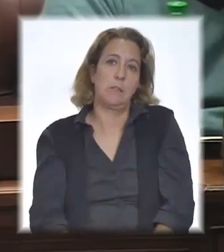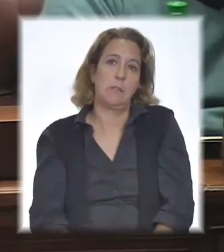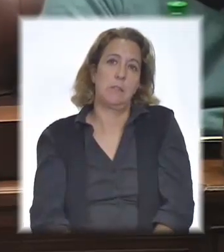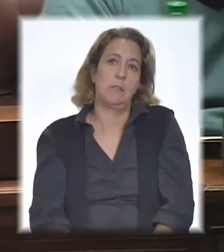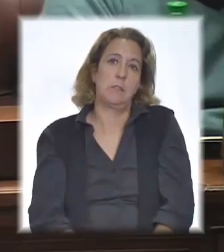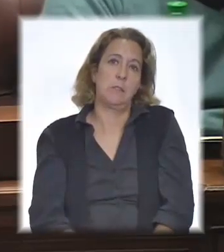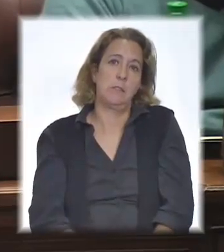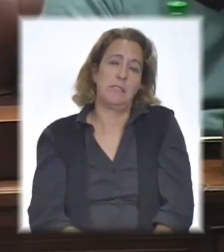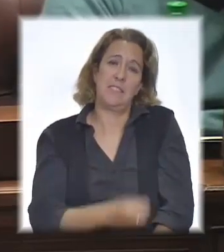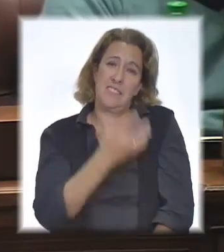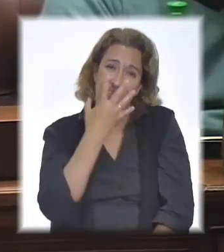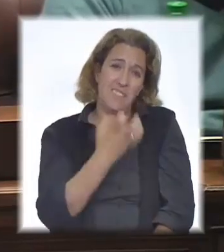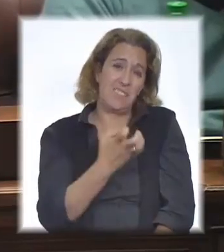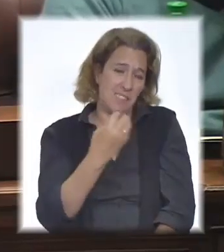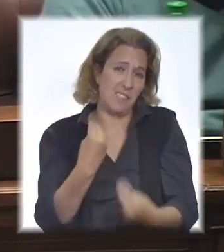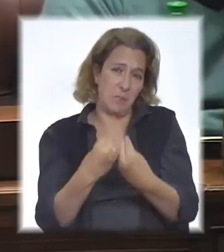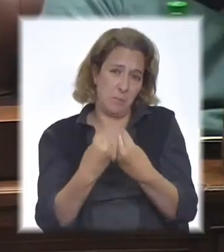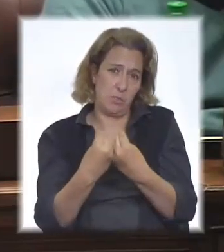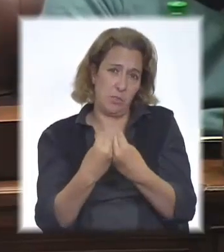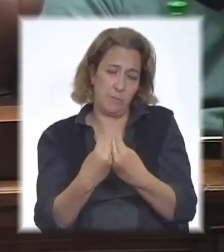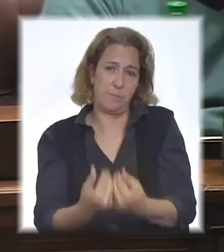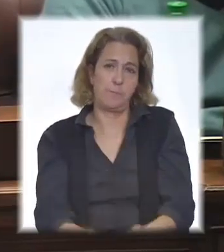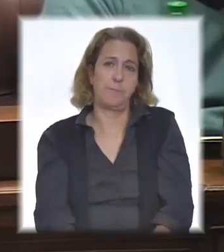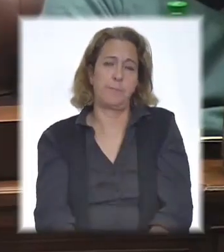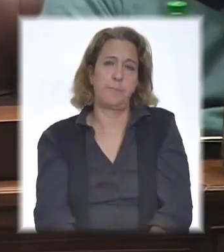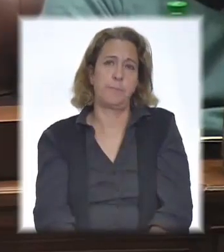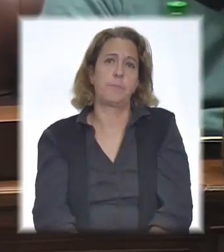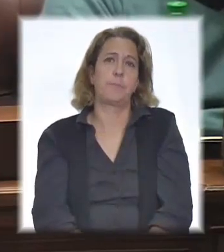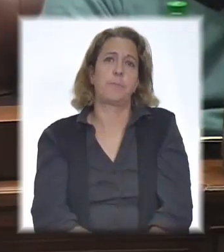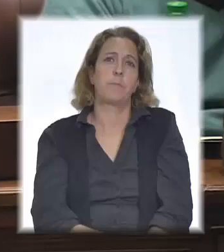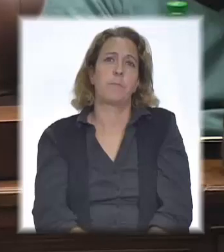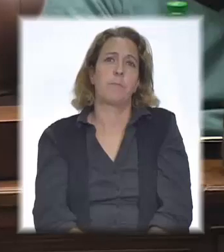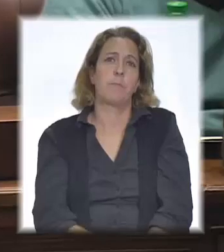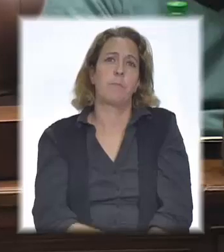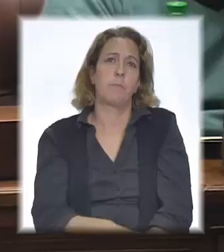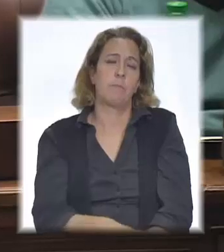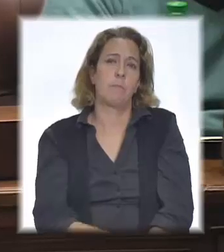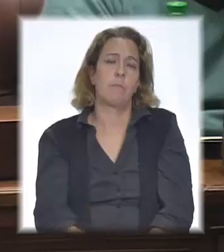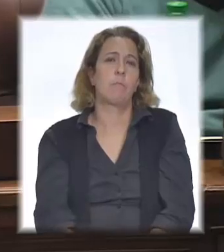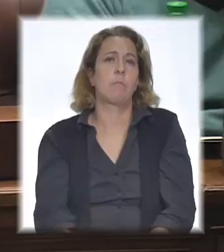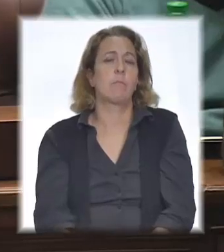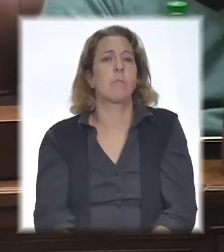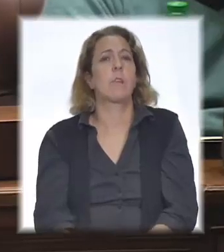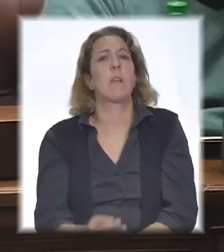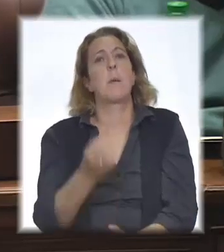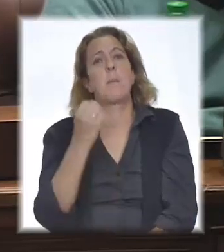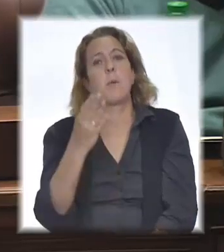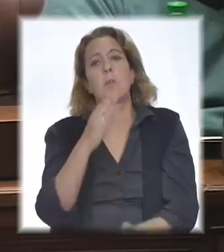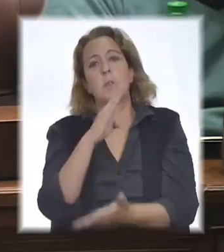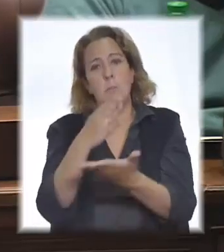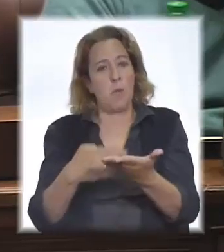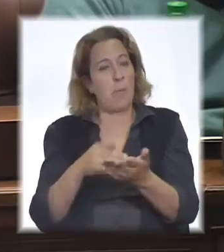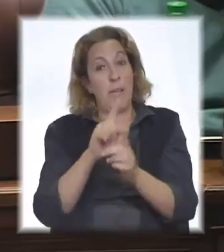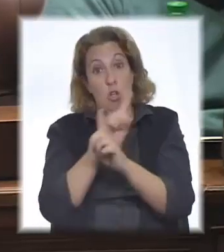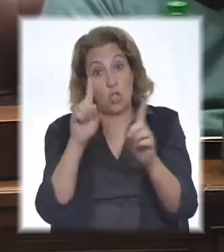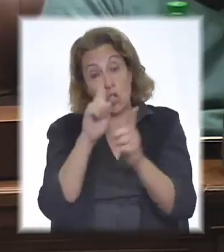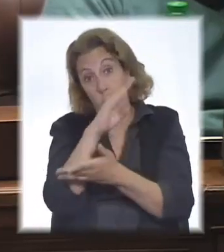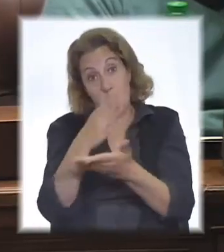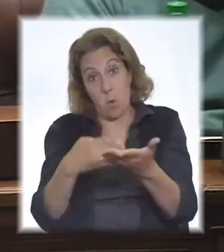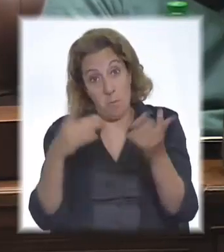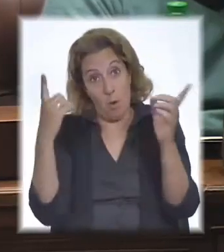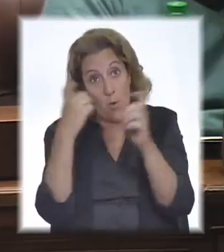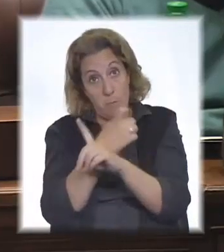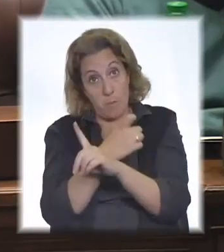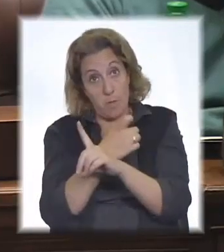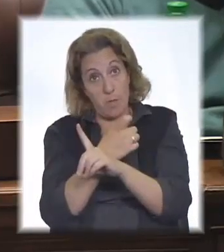en una tristeza muy grande porque son poemas que no son poemas complejos dicen